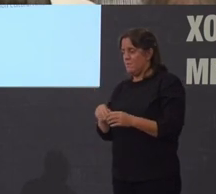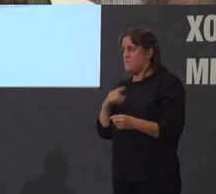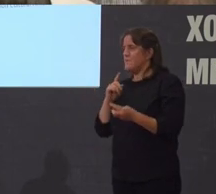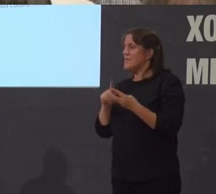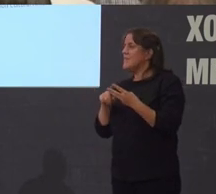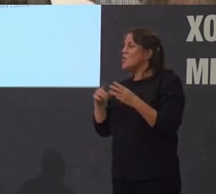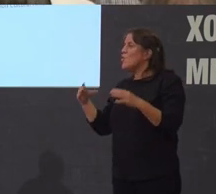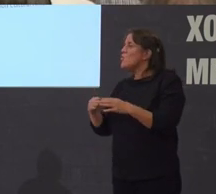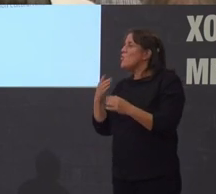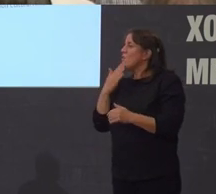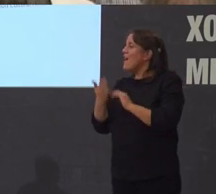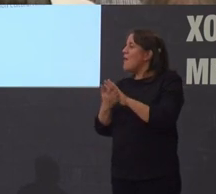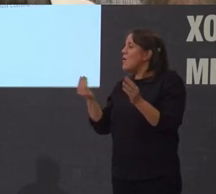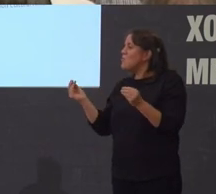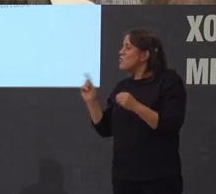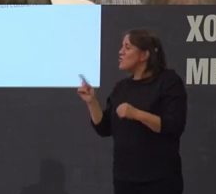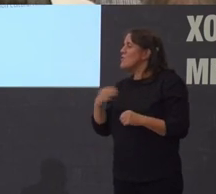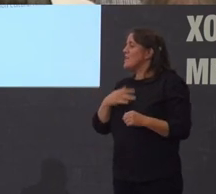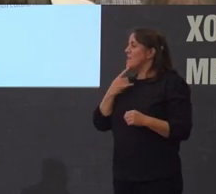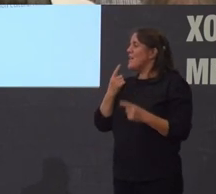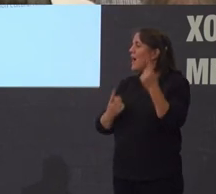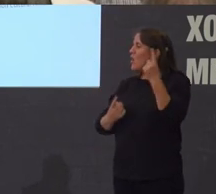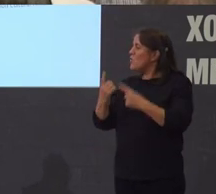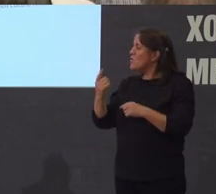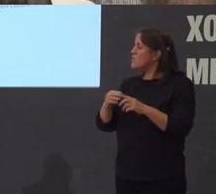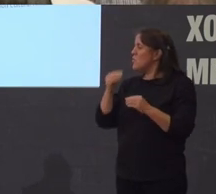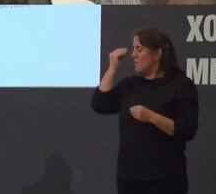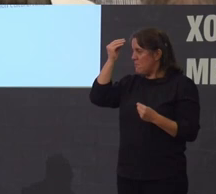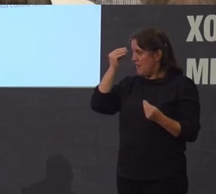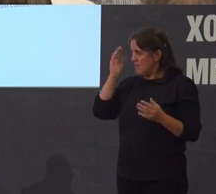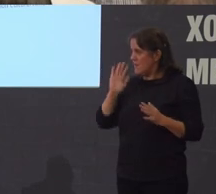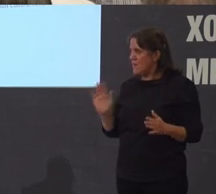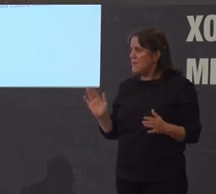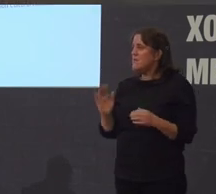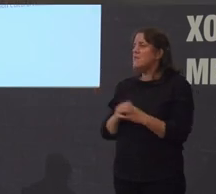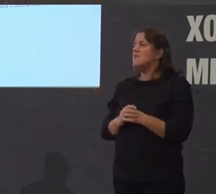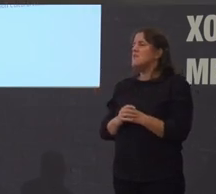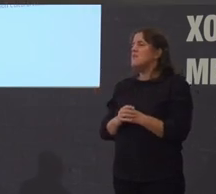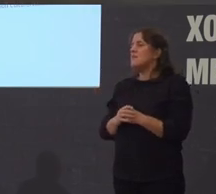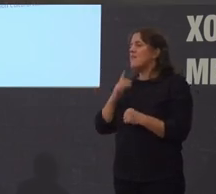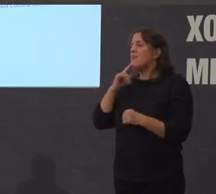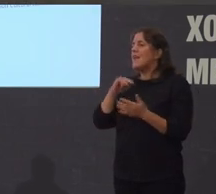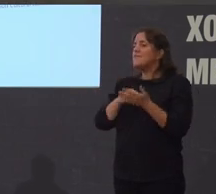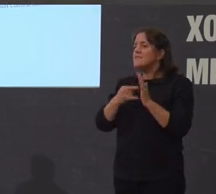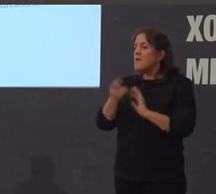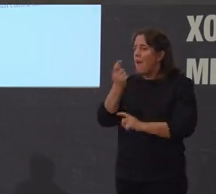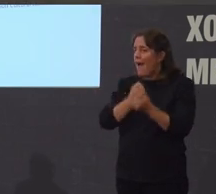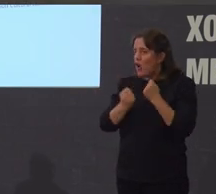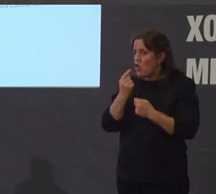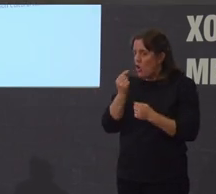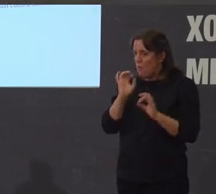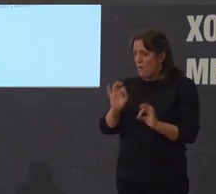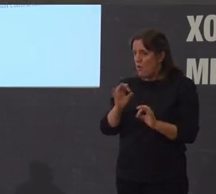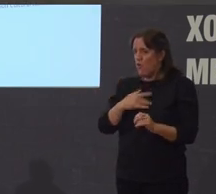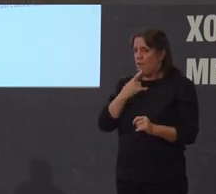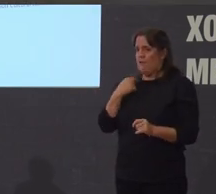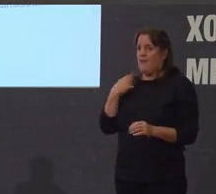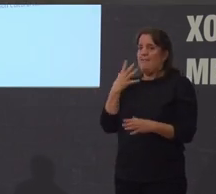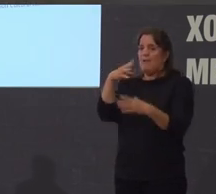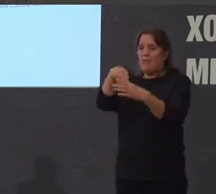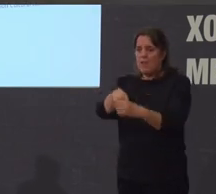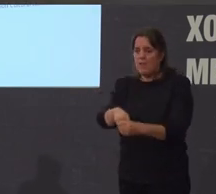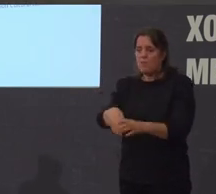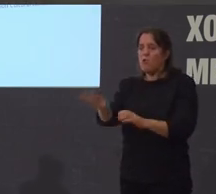no hace falta que algunos consideramos que el propio sistema económico el intervencionismo